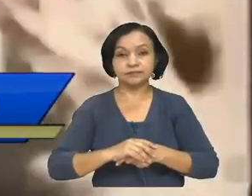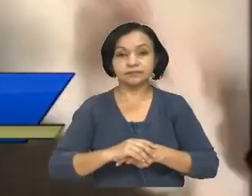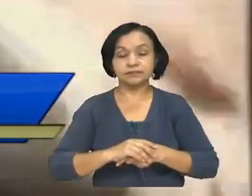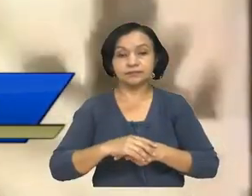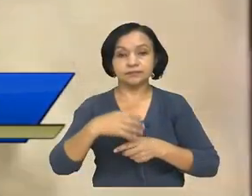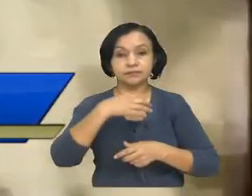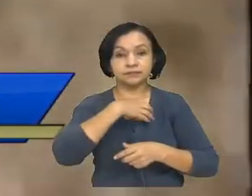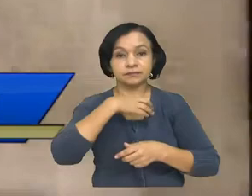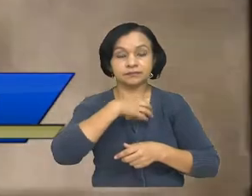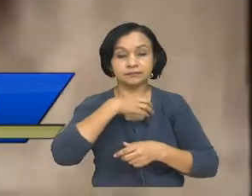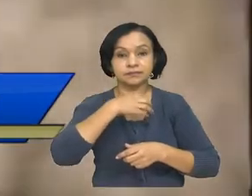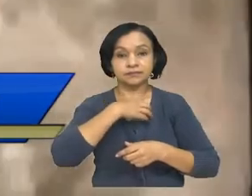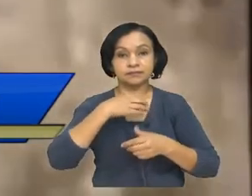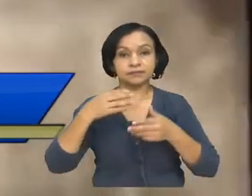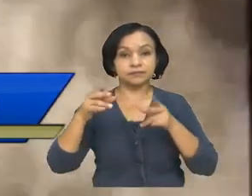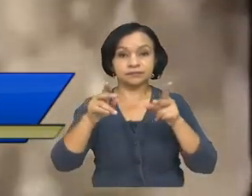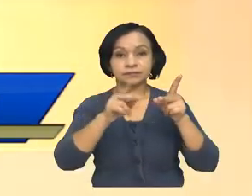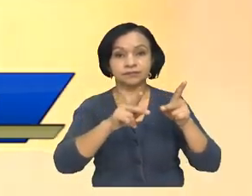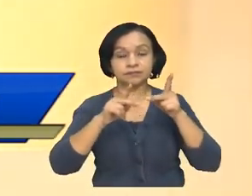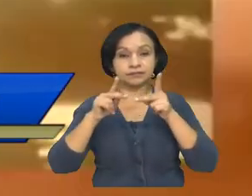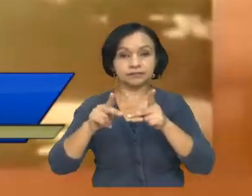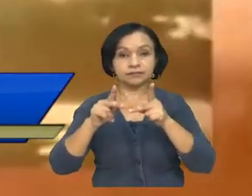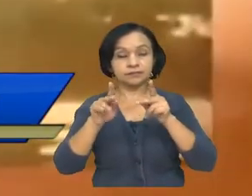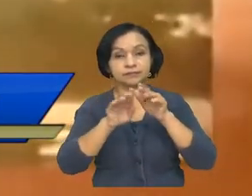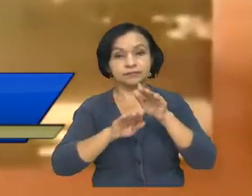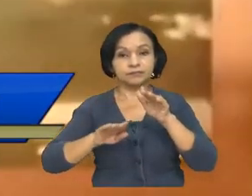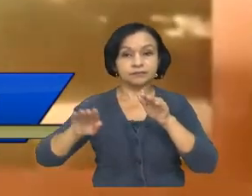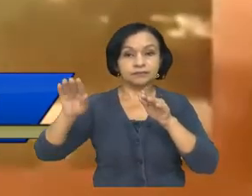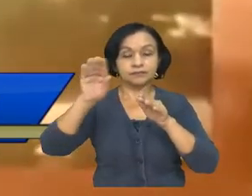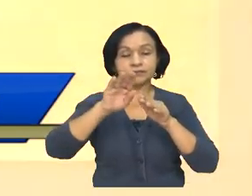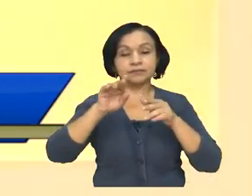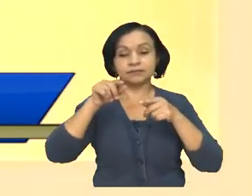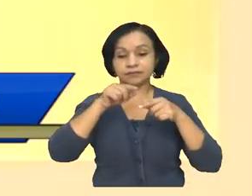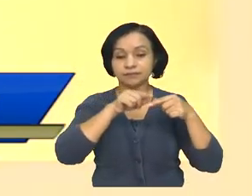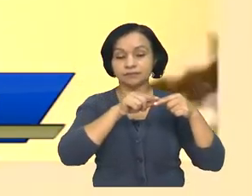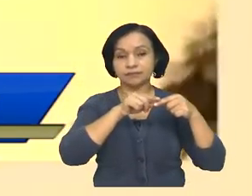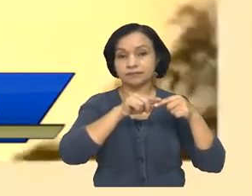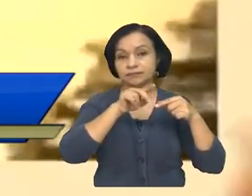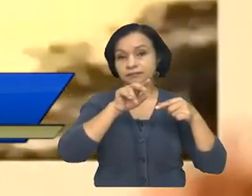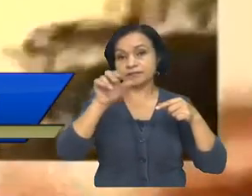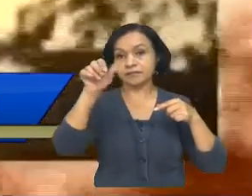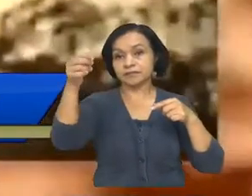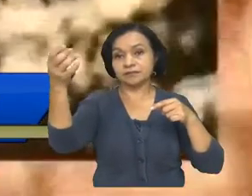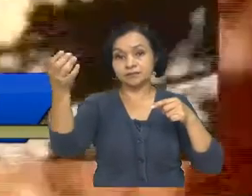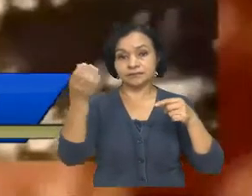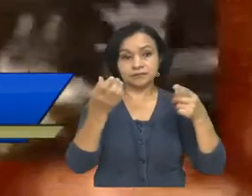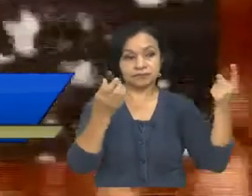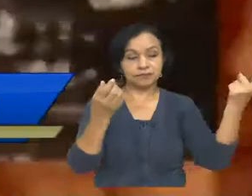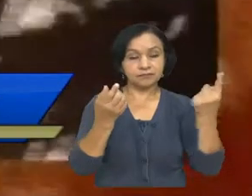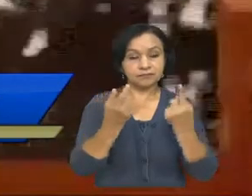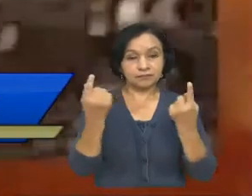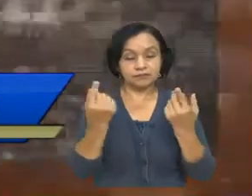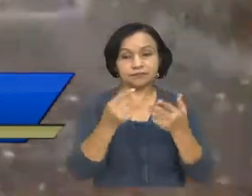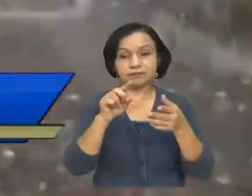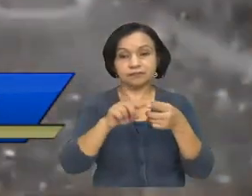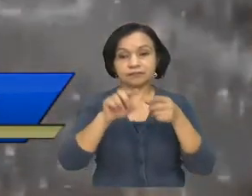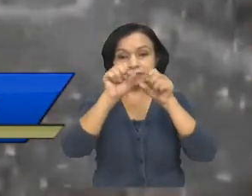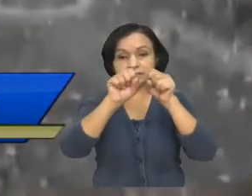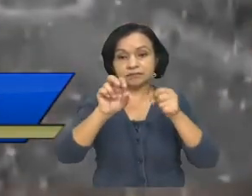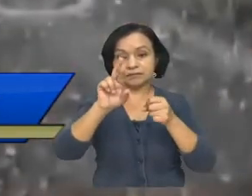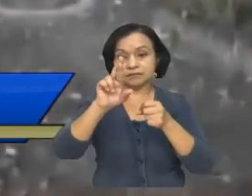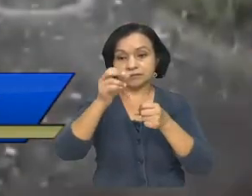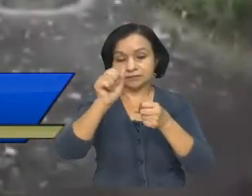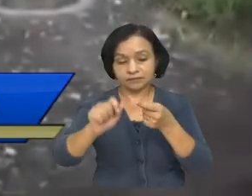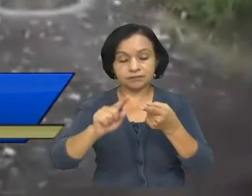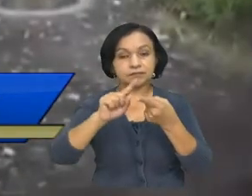propios combatientes. Generalmente la gran mayoría éramos de Vía Progreso. Ya después, bueno, se vinculó gente de Santa Rosa,